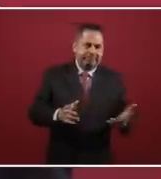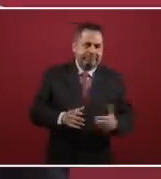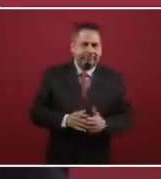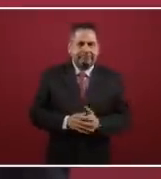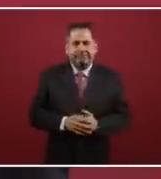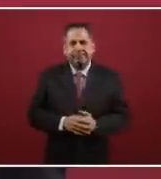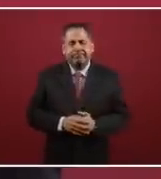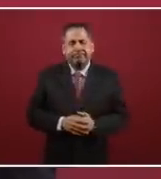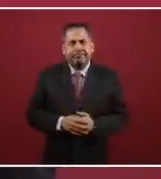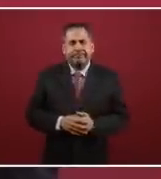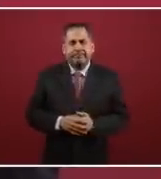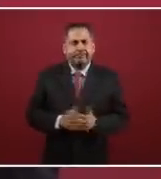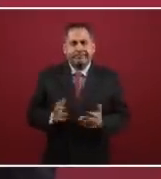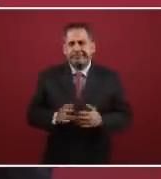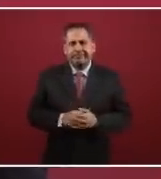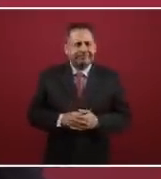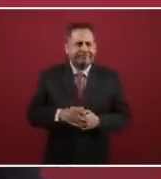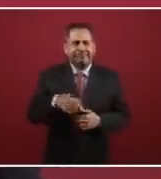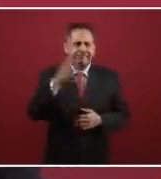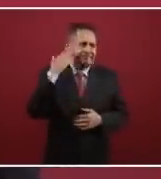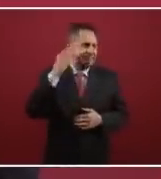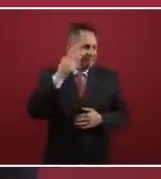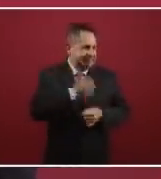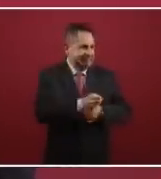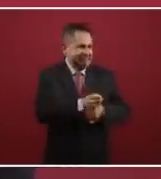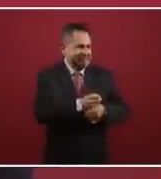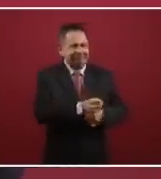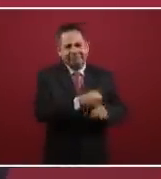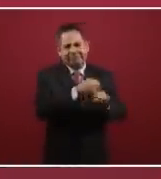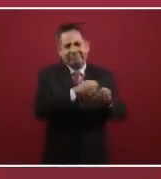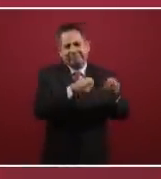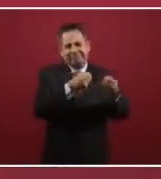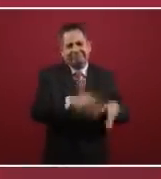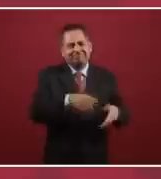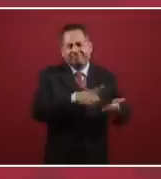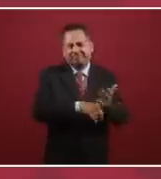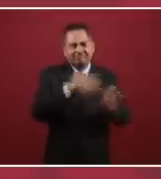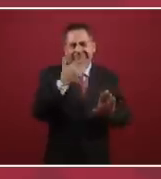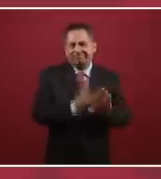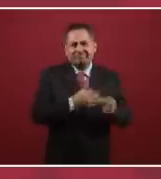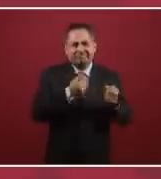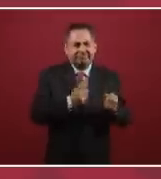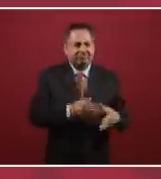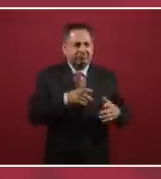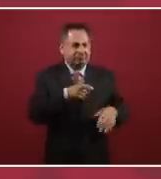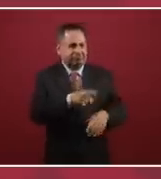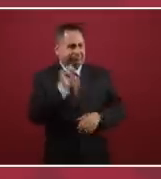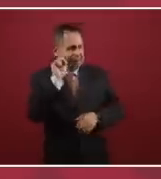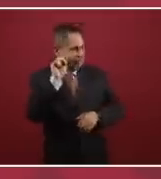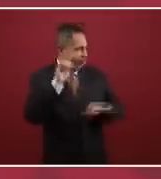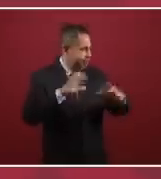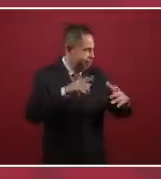Lo afectaron mucho. Fue un sindicato que